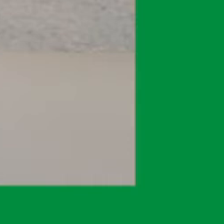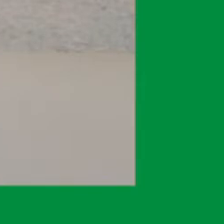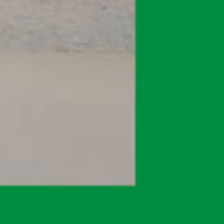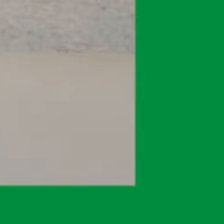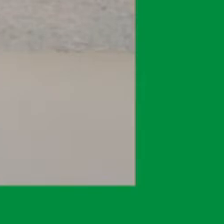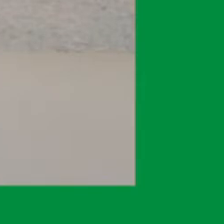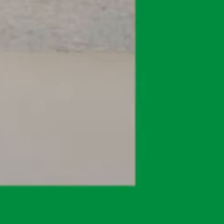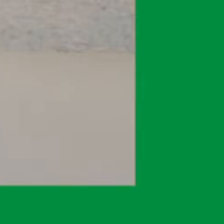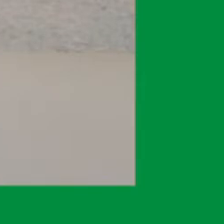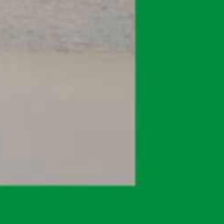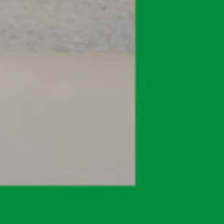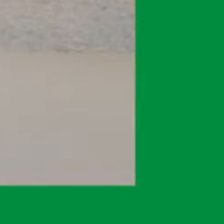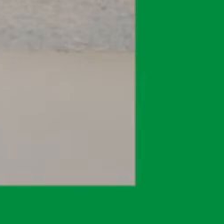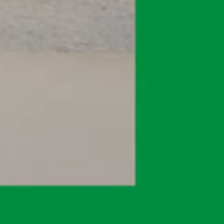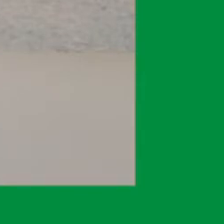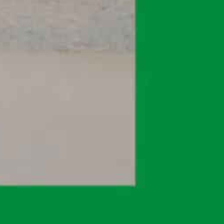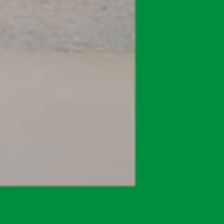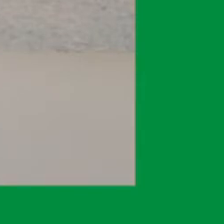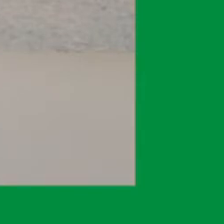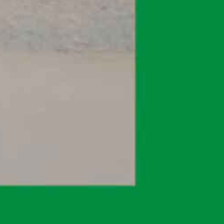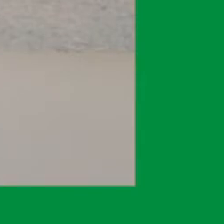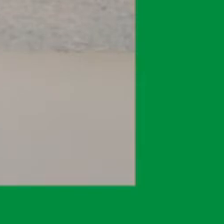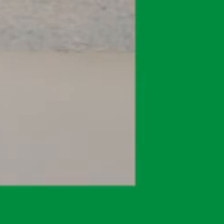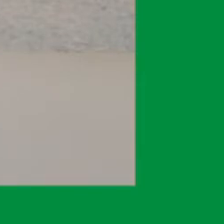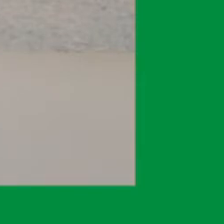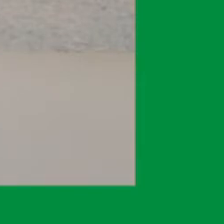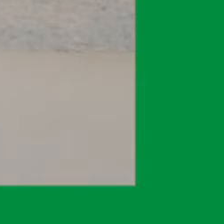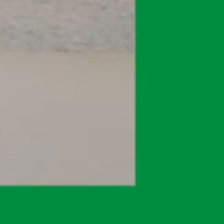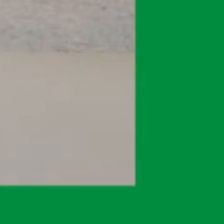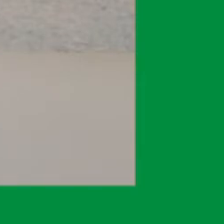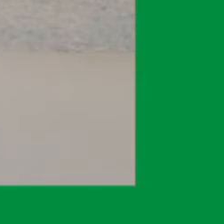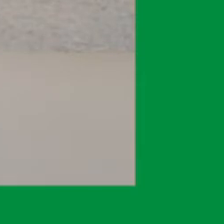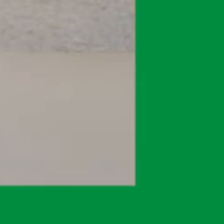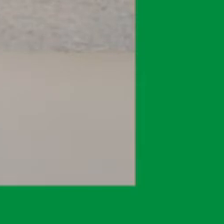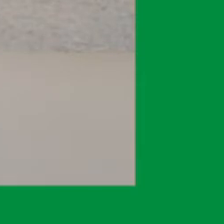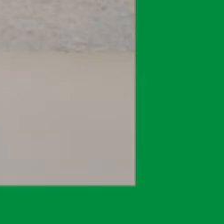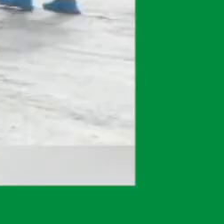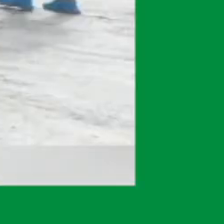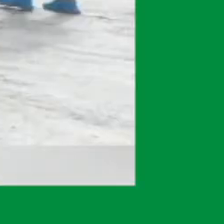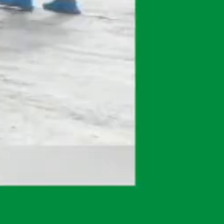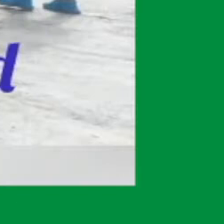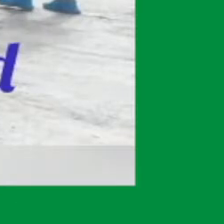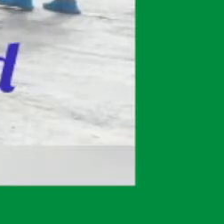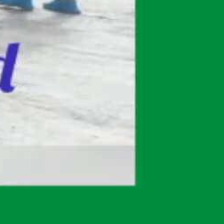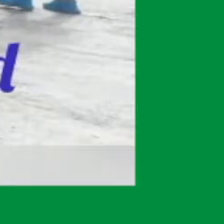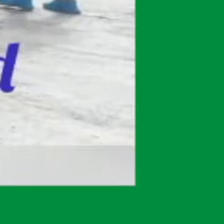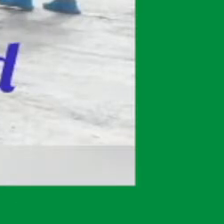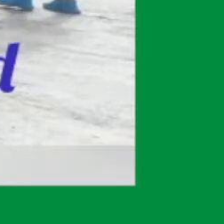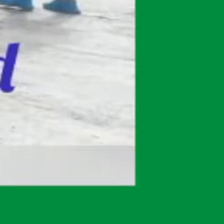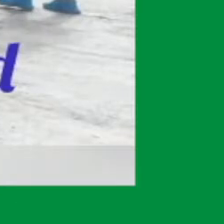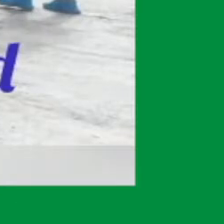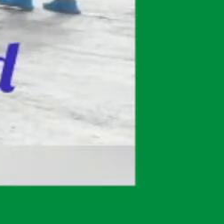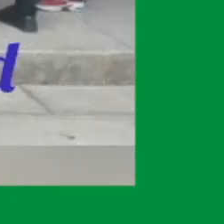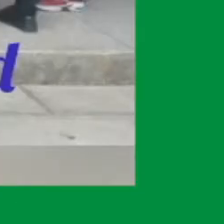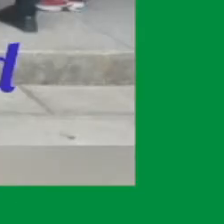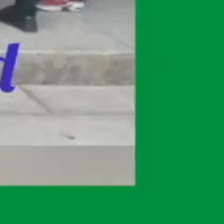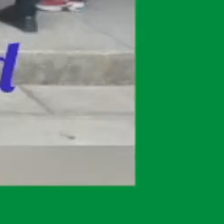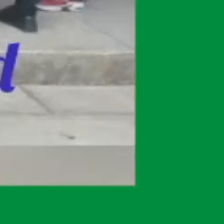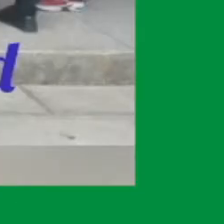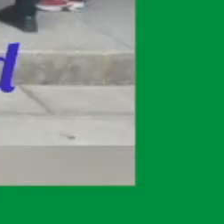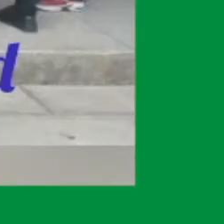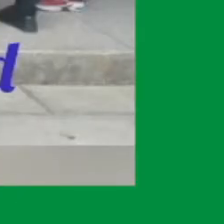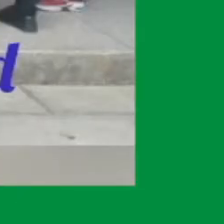Páez, en la urbanización Luis Tobar, en el municipio Independencia, Estado Miranda. Queremos potenciar la